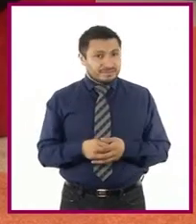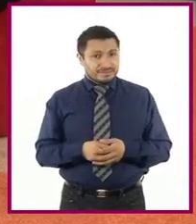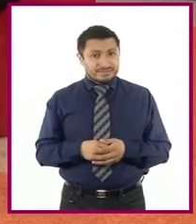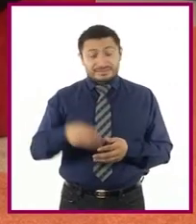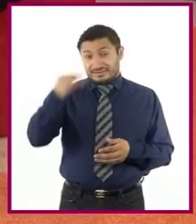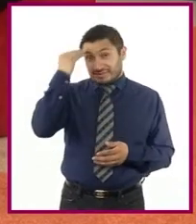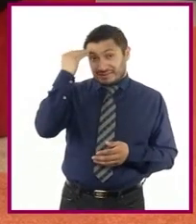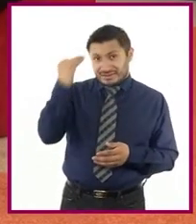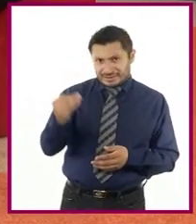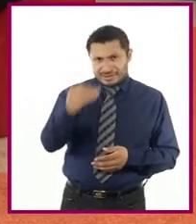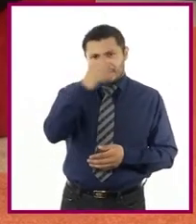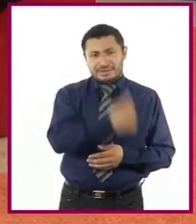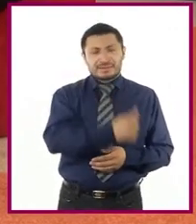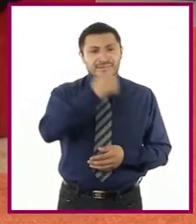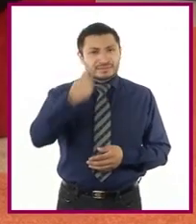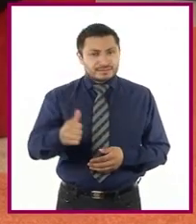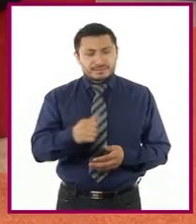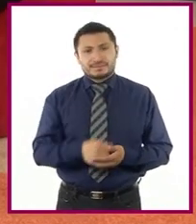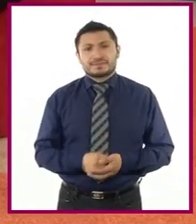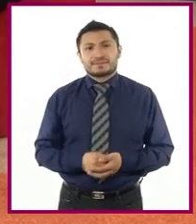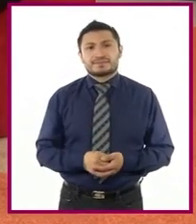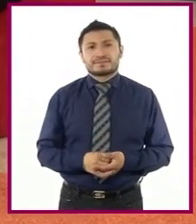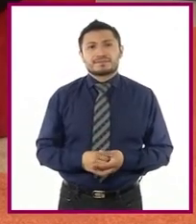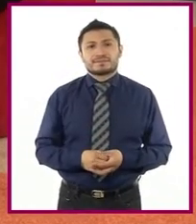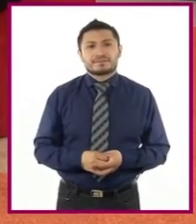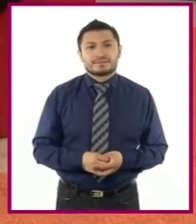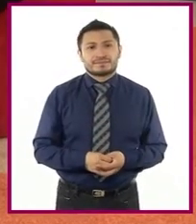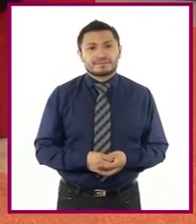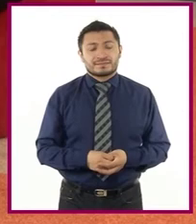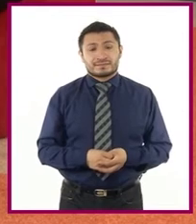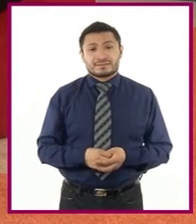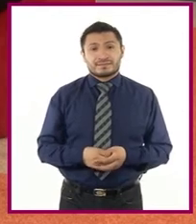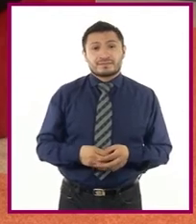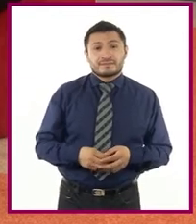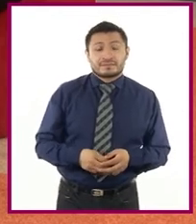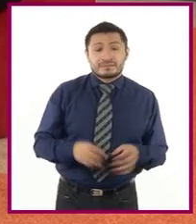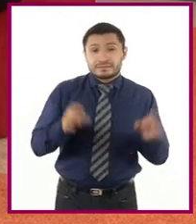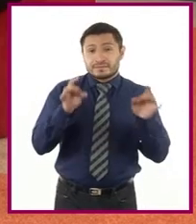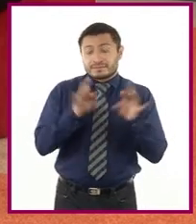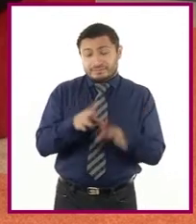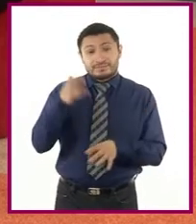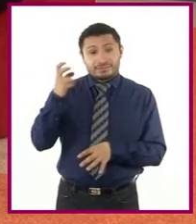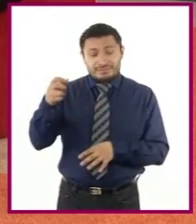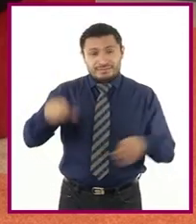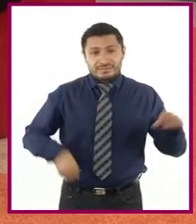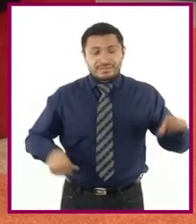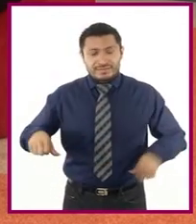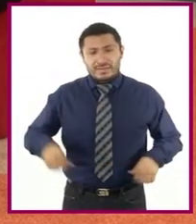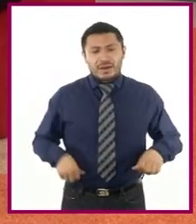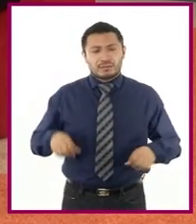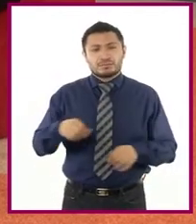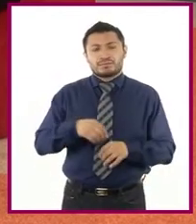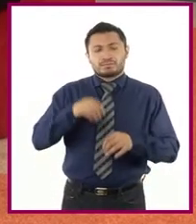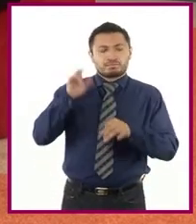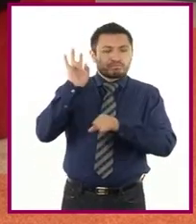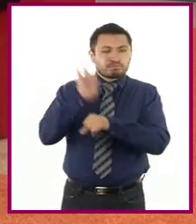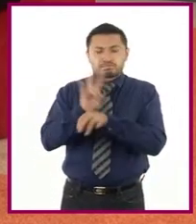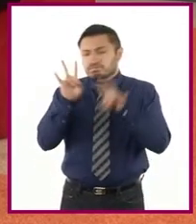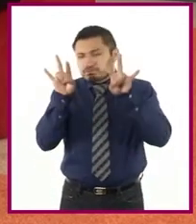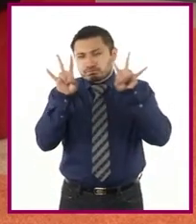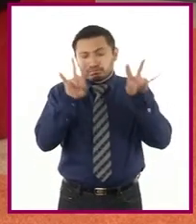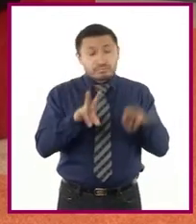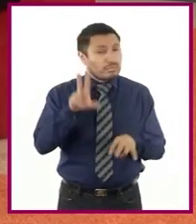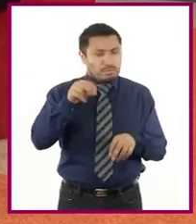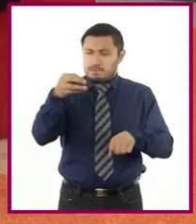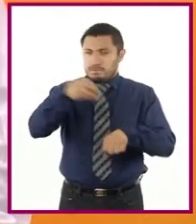el tiempo de cada operación. En el caso de las acciones de inspección, no se coloca